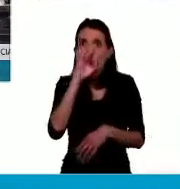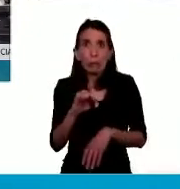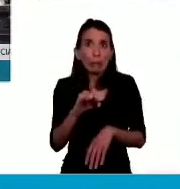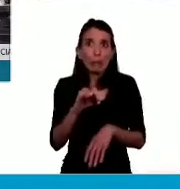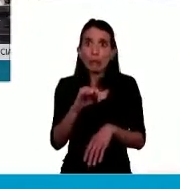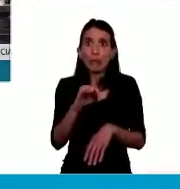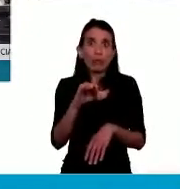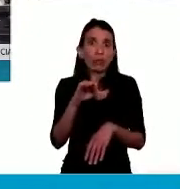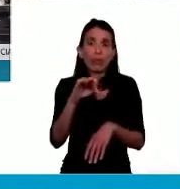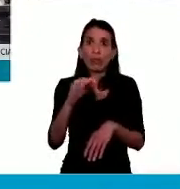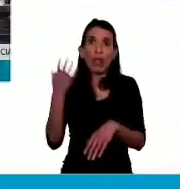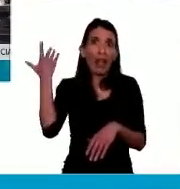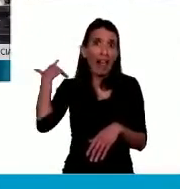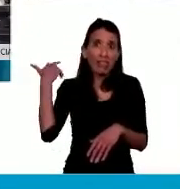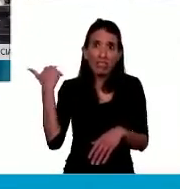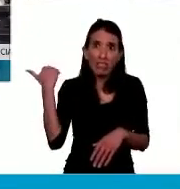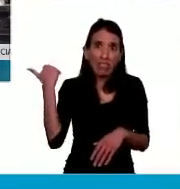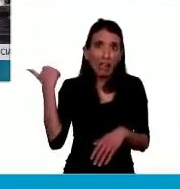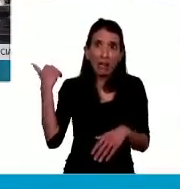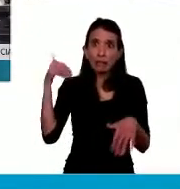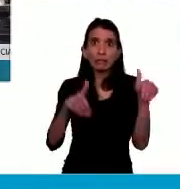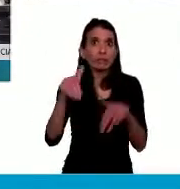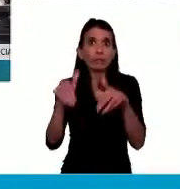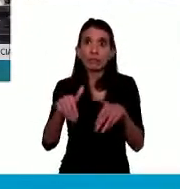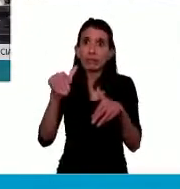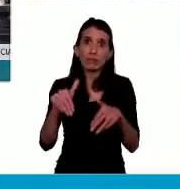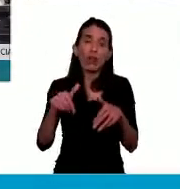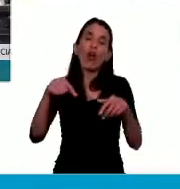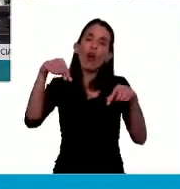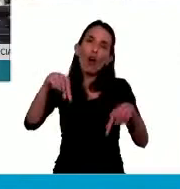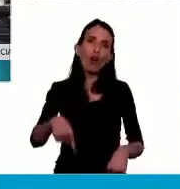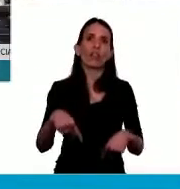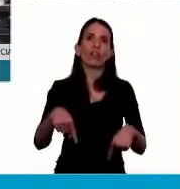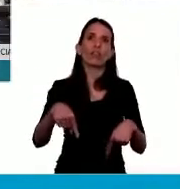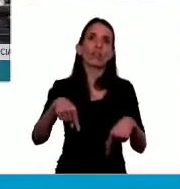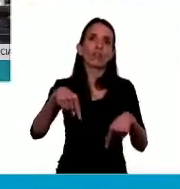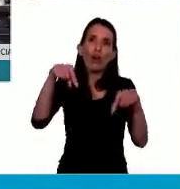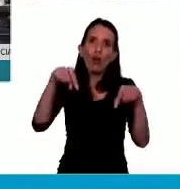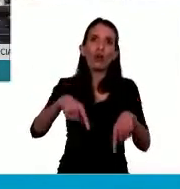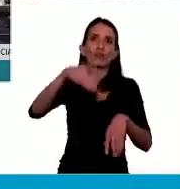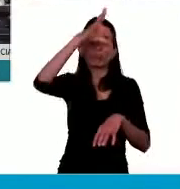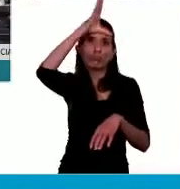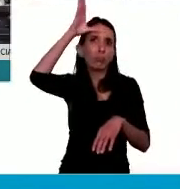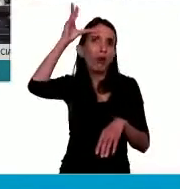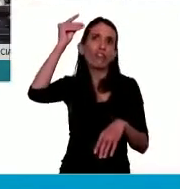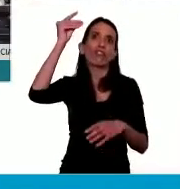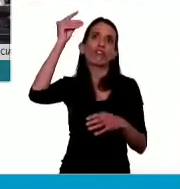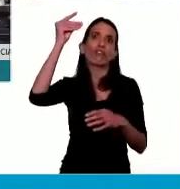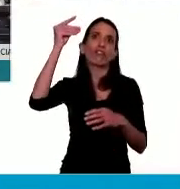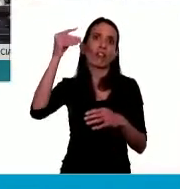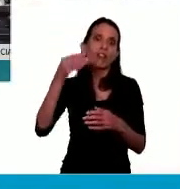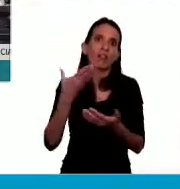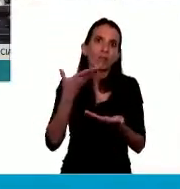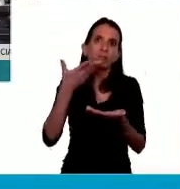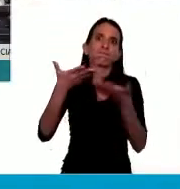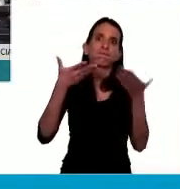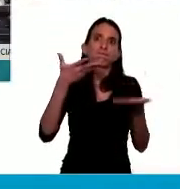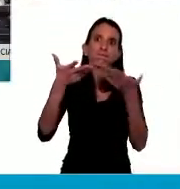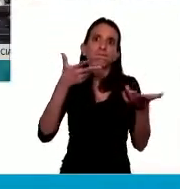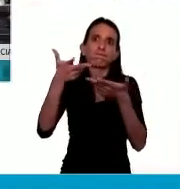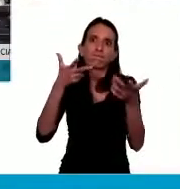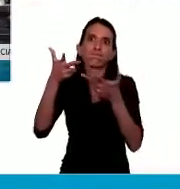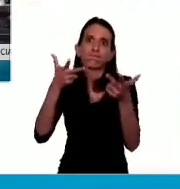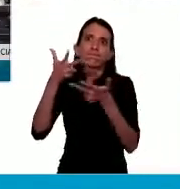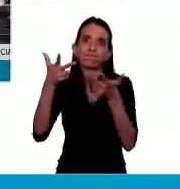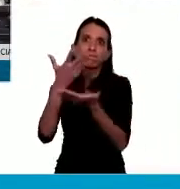hoy oposición, permitirnos hablar de esos temas. Así que celebro que podamos estar debatiendo iniciativas presentadas por la oposición